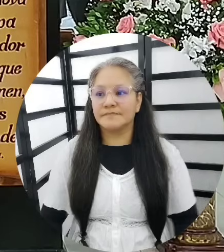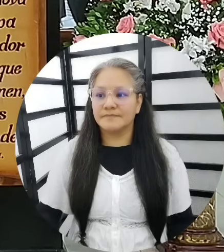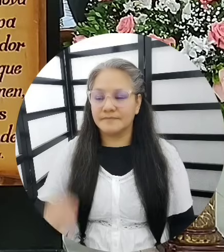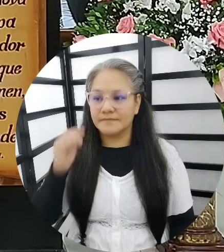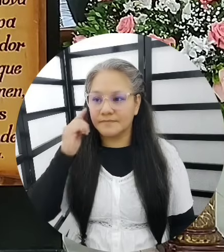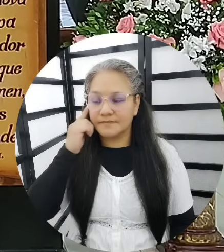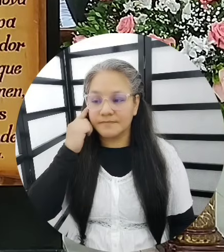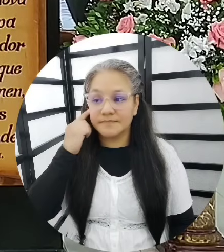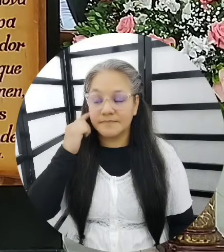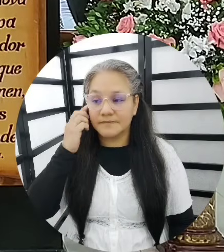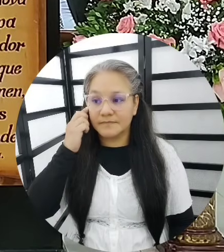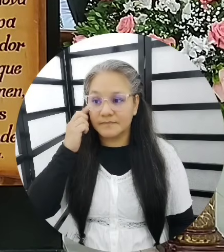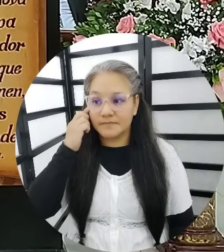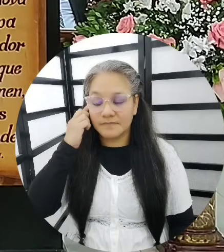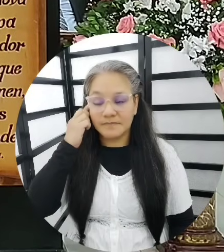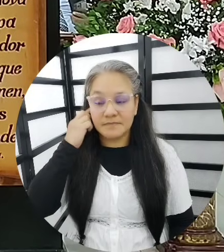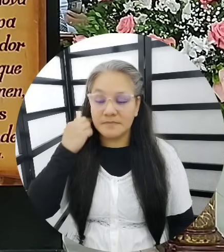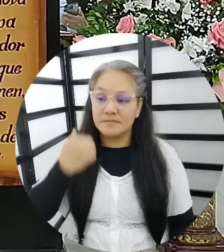Gloria a Dios.